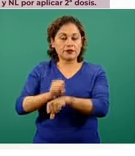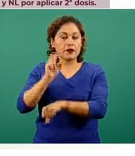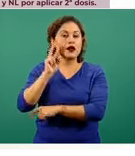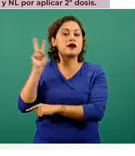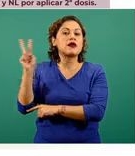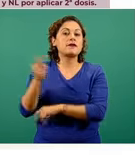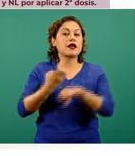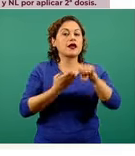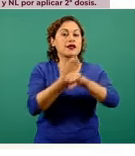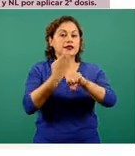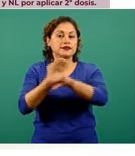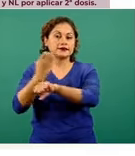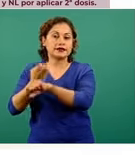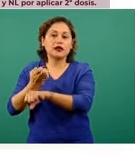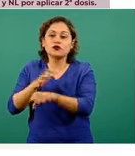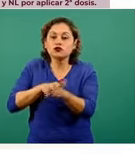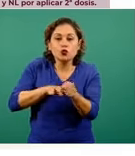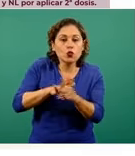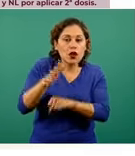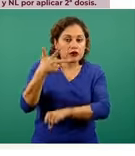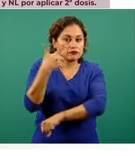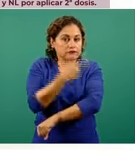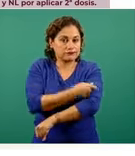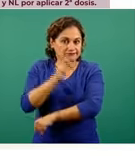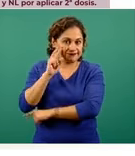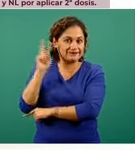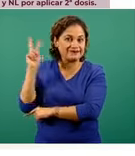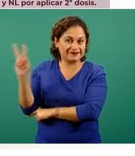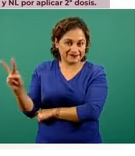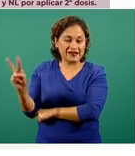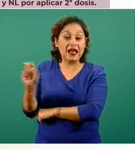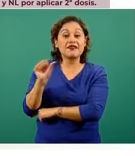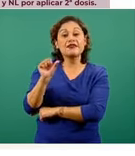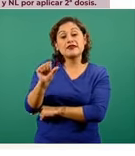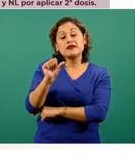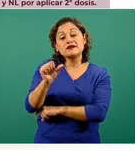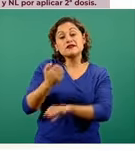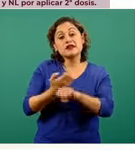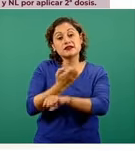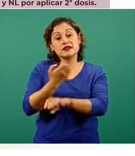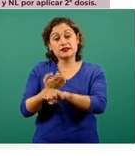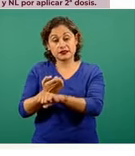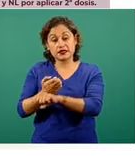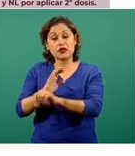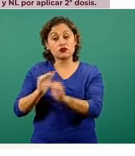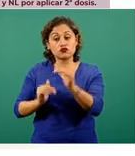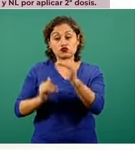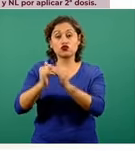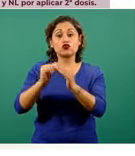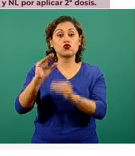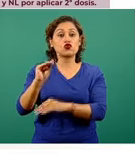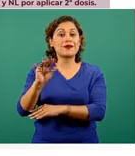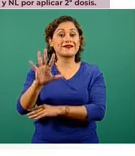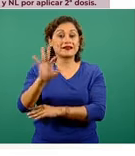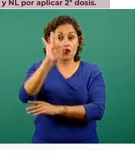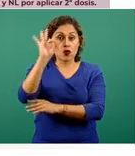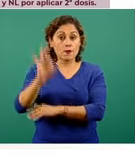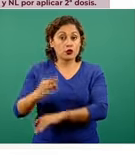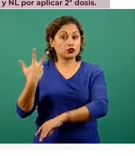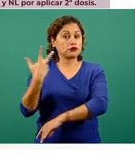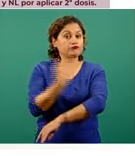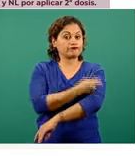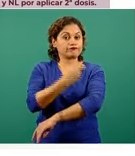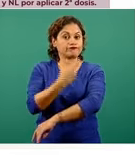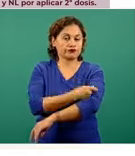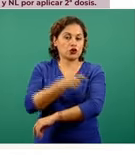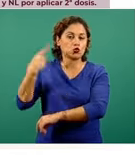entidad federativa en donde ya la mitad de ellas, 16, tienen más del 95% de avance en relación a sus